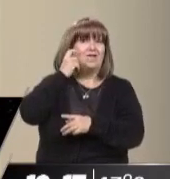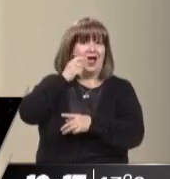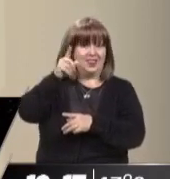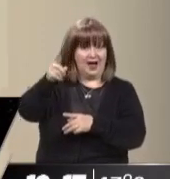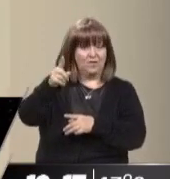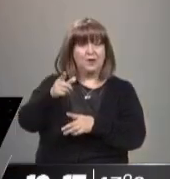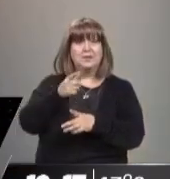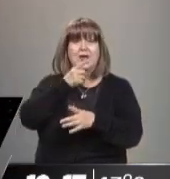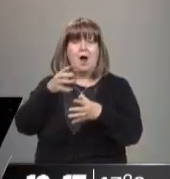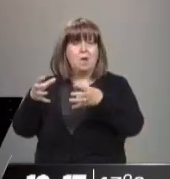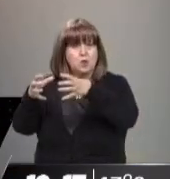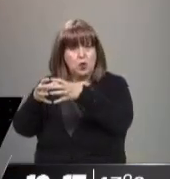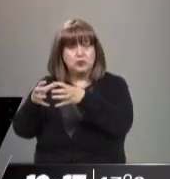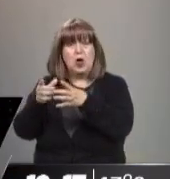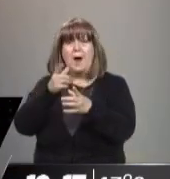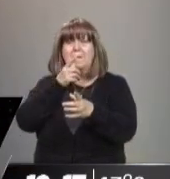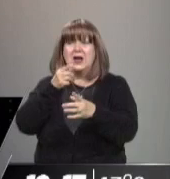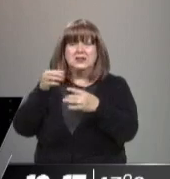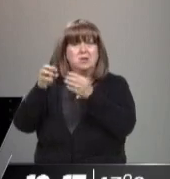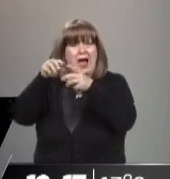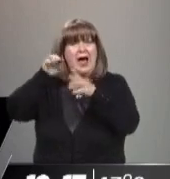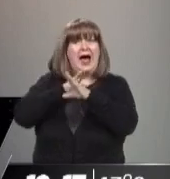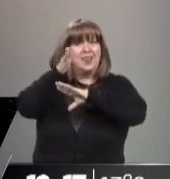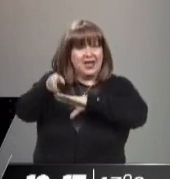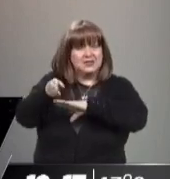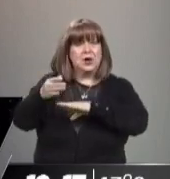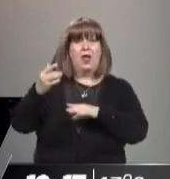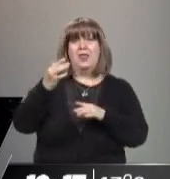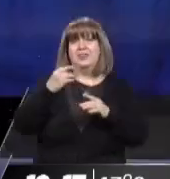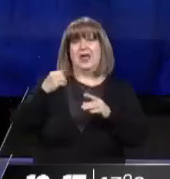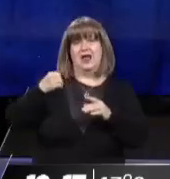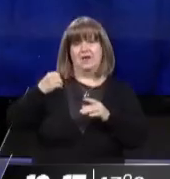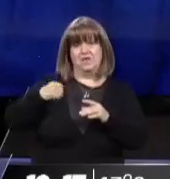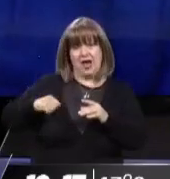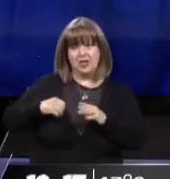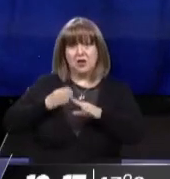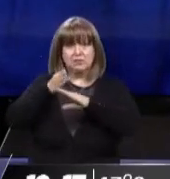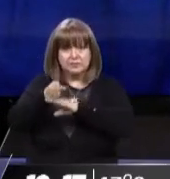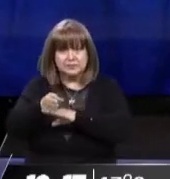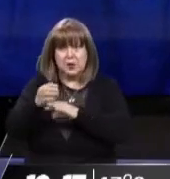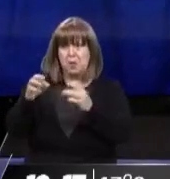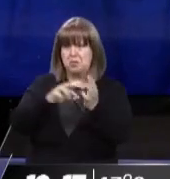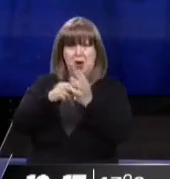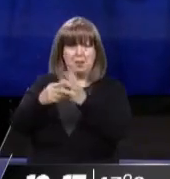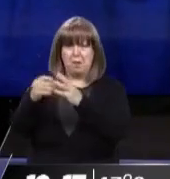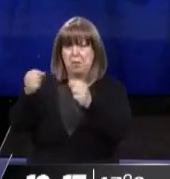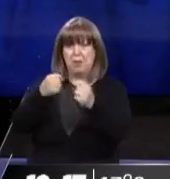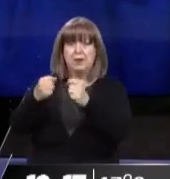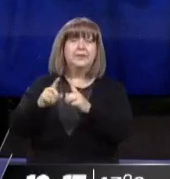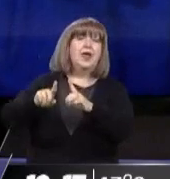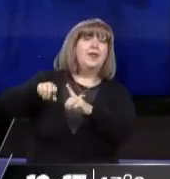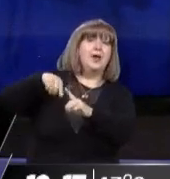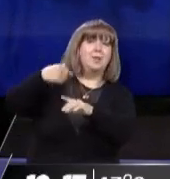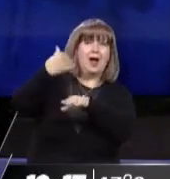en realidad se armó un conflicto dentro del baño y que eso fue lo que habría ocasionado esta